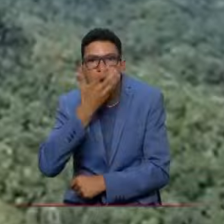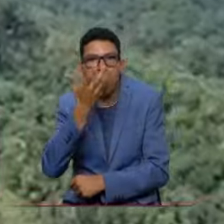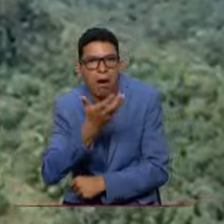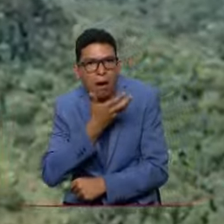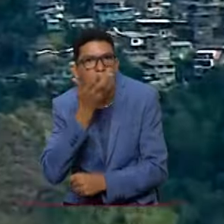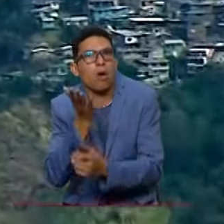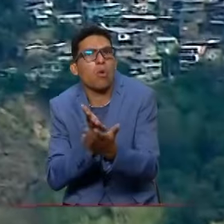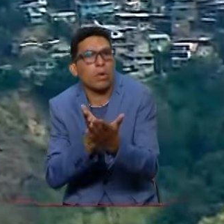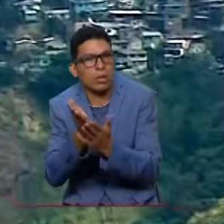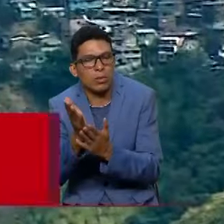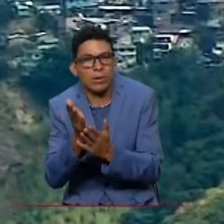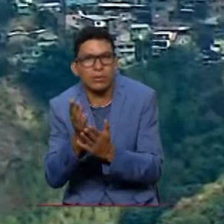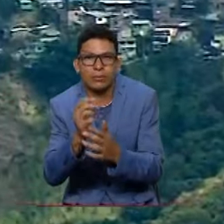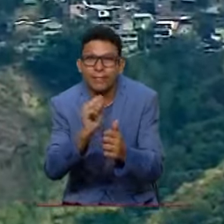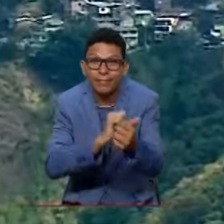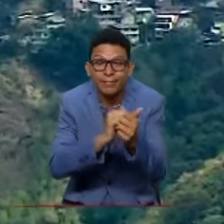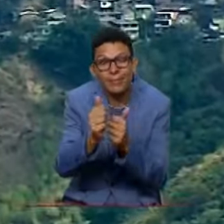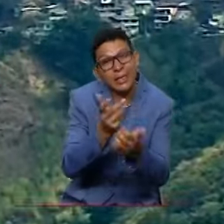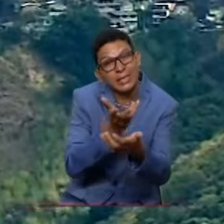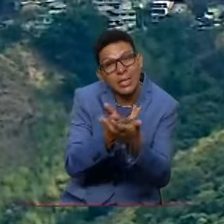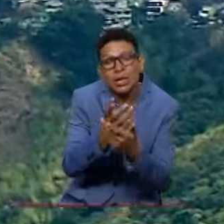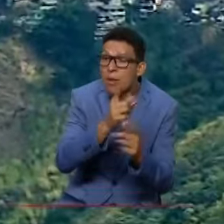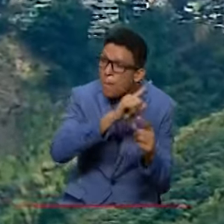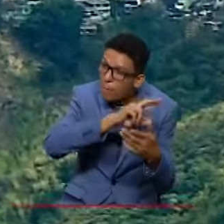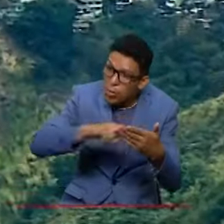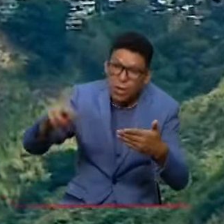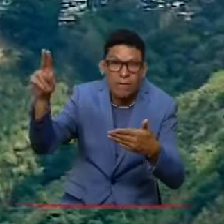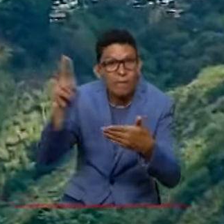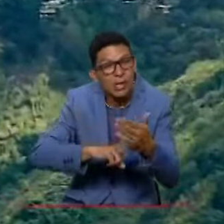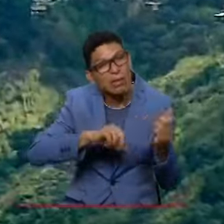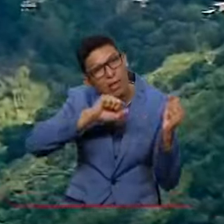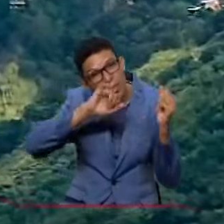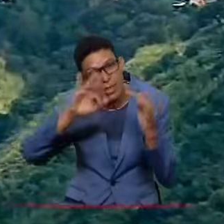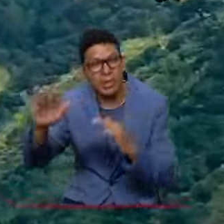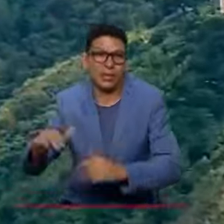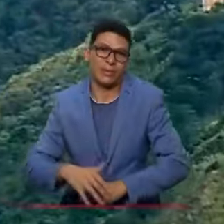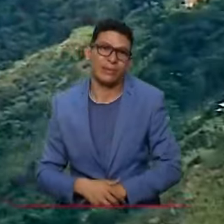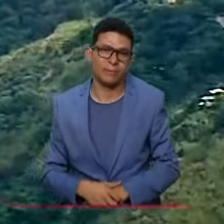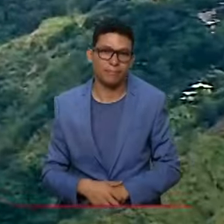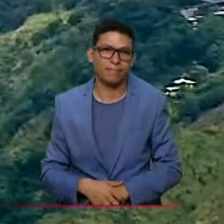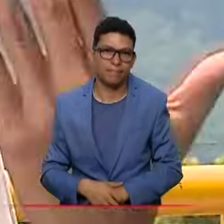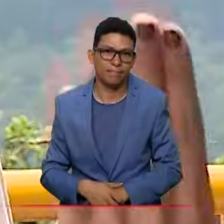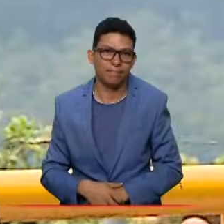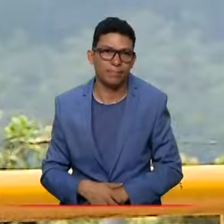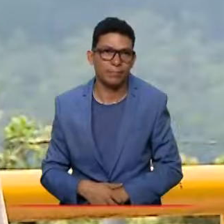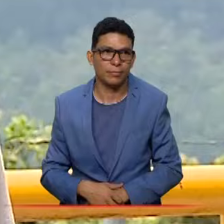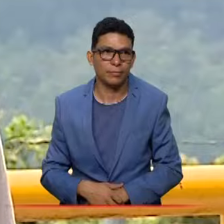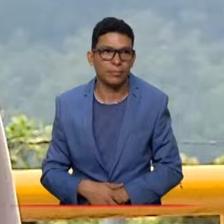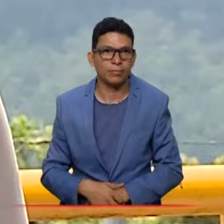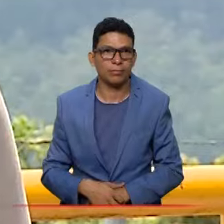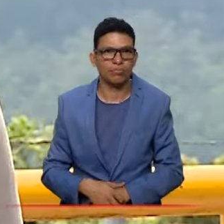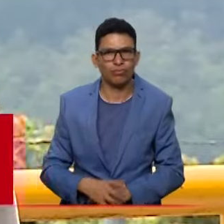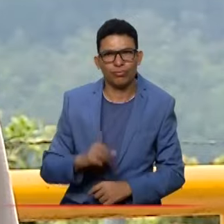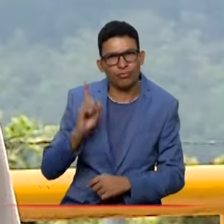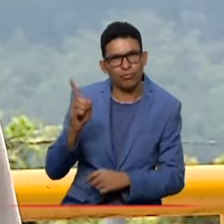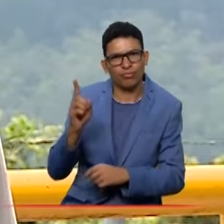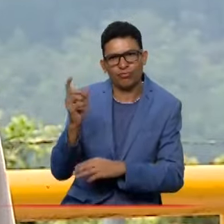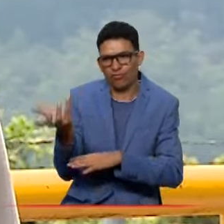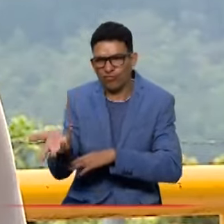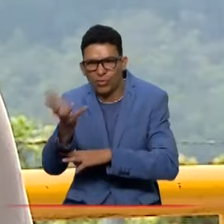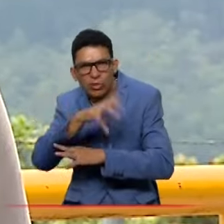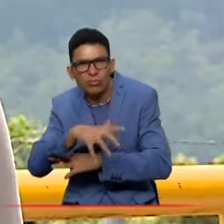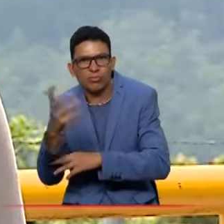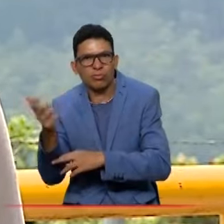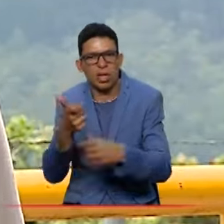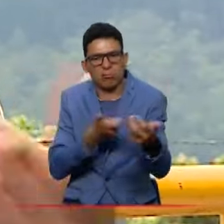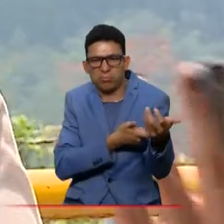se recomendó a deportistas y ciudadanos evitar ir a la zona el fin de semana. Nuestros vehículos, lo que son máquinas,